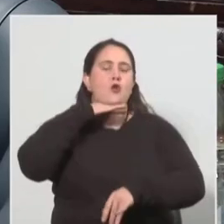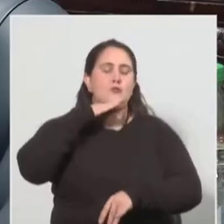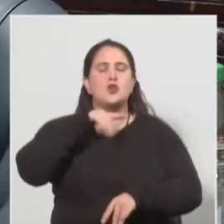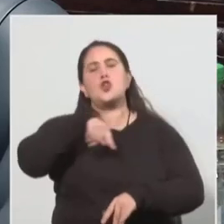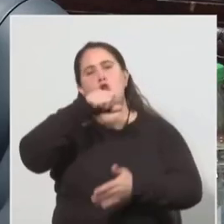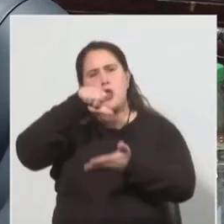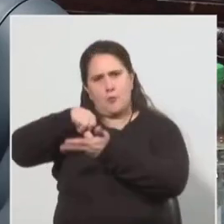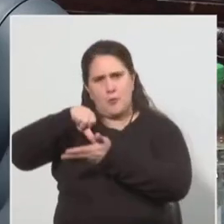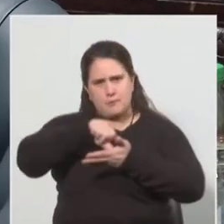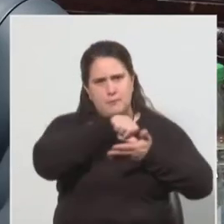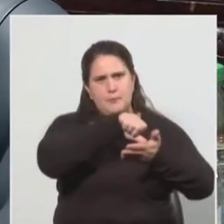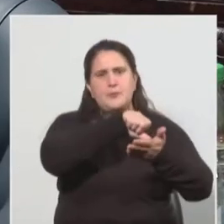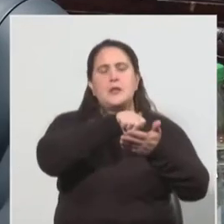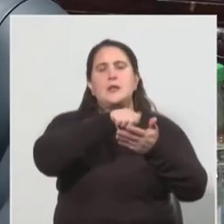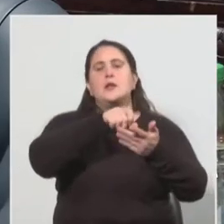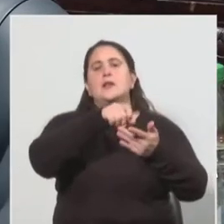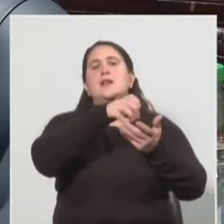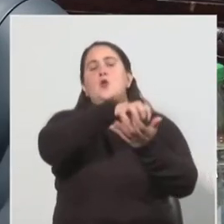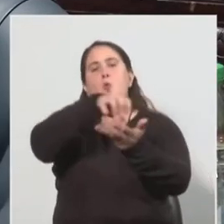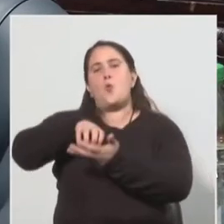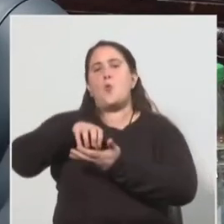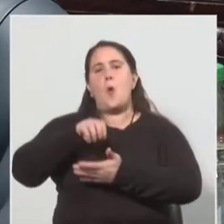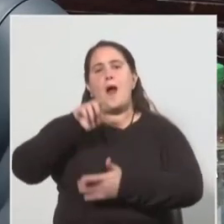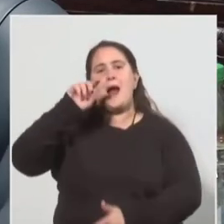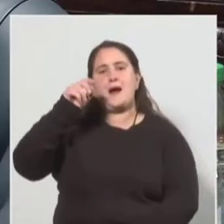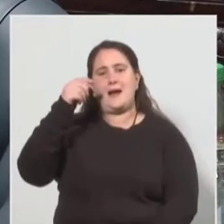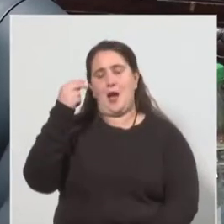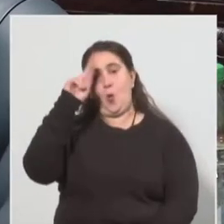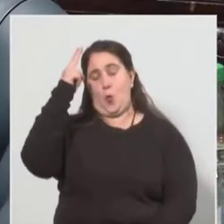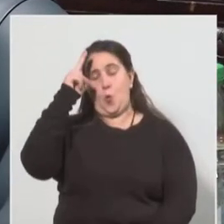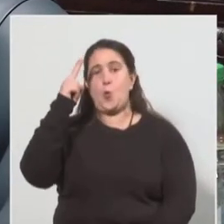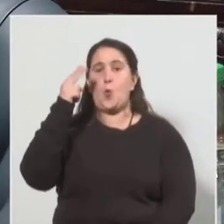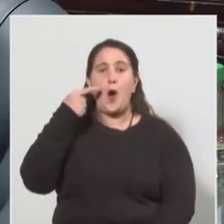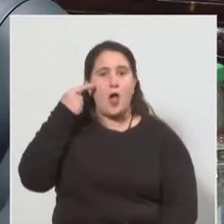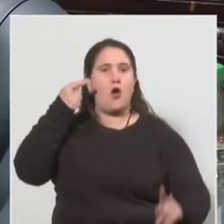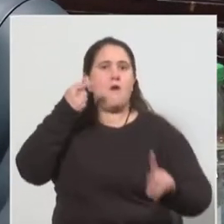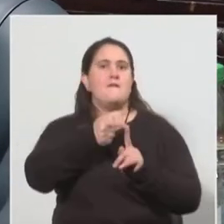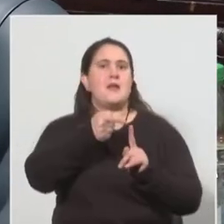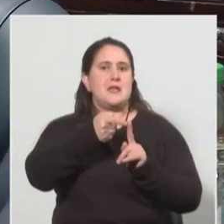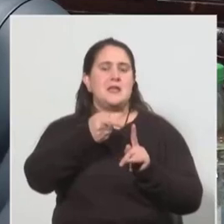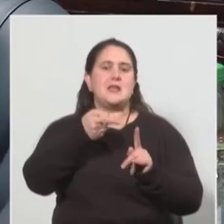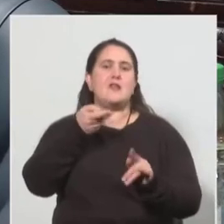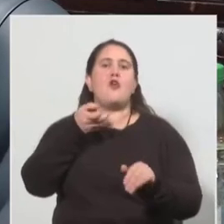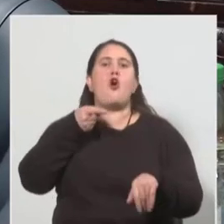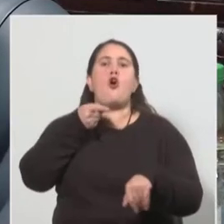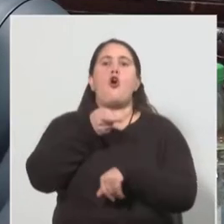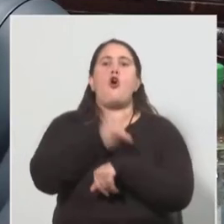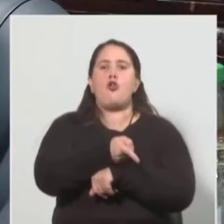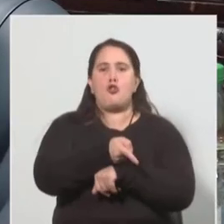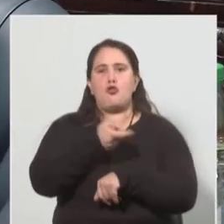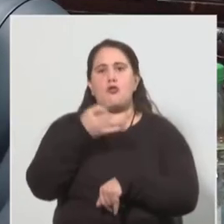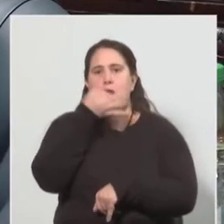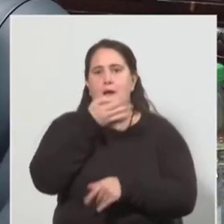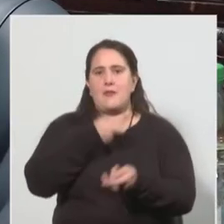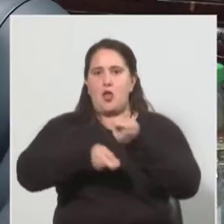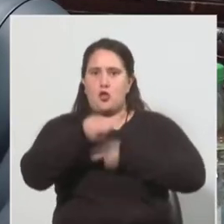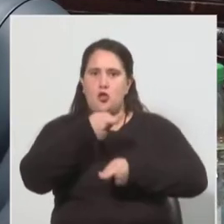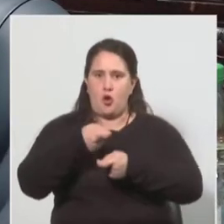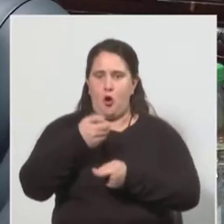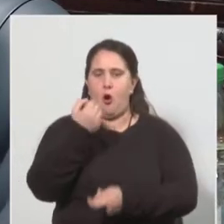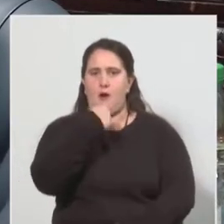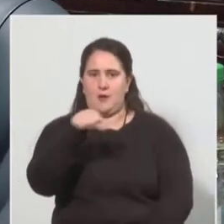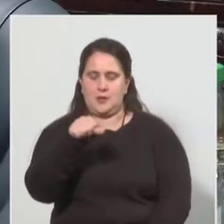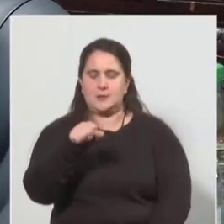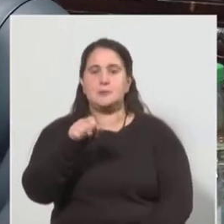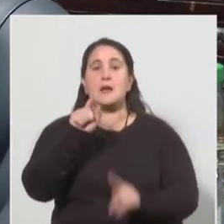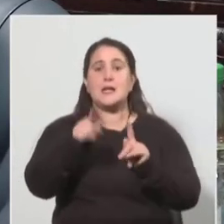agencias nacionales dedicadas al combate al narcotráfico y el crimen organizado. Coordinación que se debe